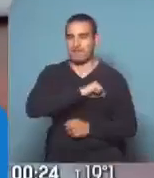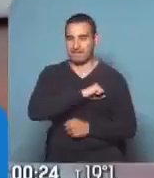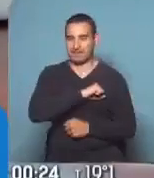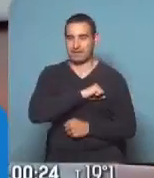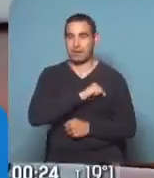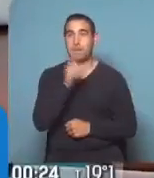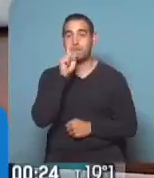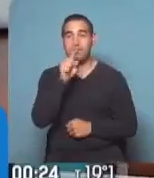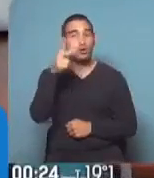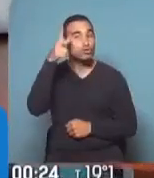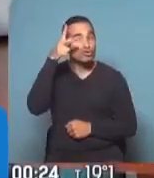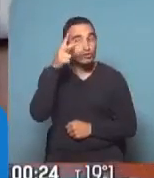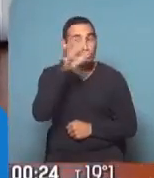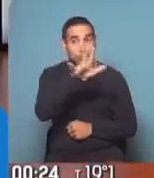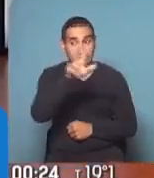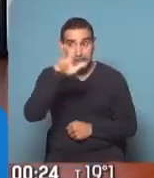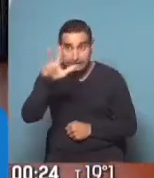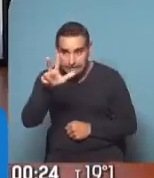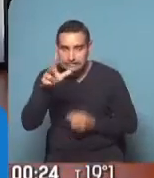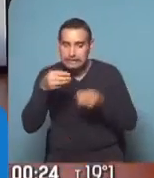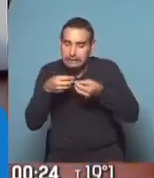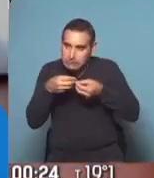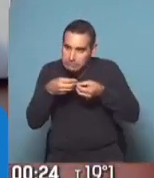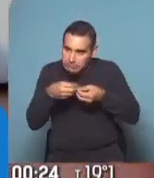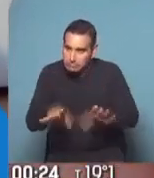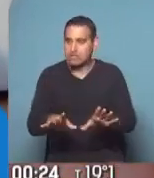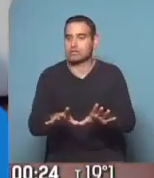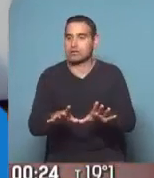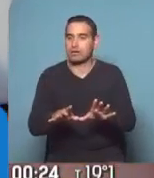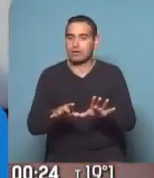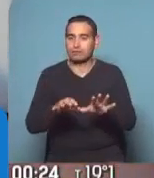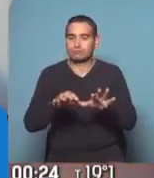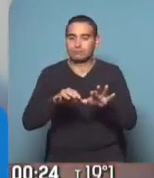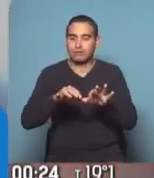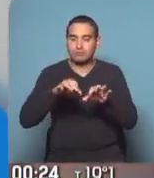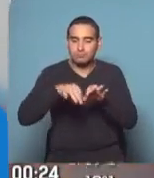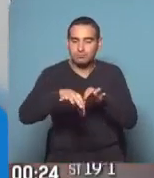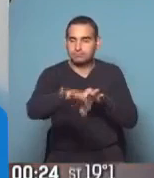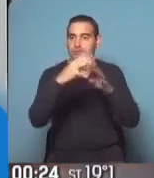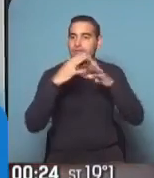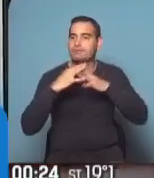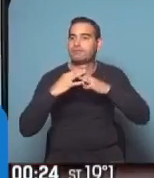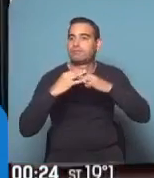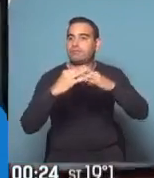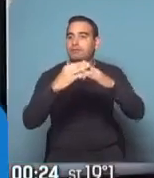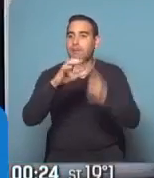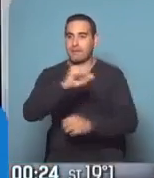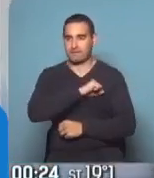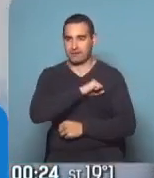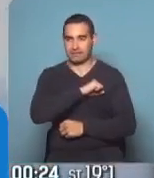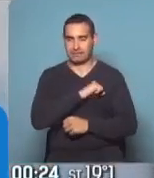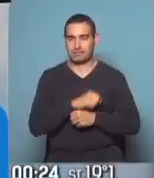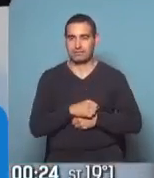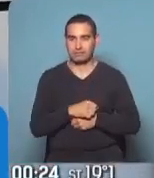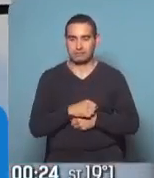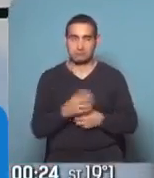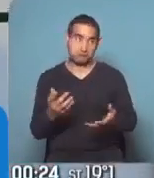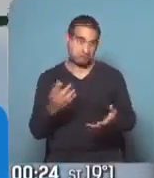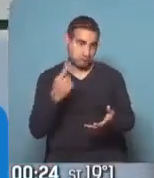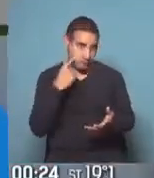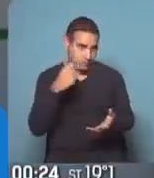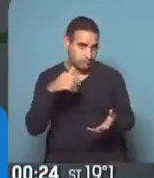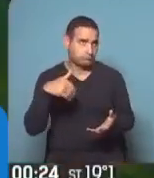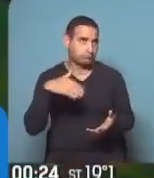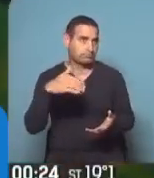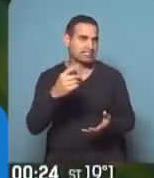de 1853 empieza a haber plantaciones de Malbec en la Argentina. Pero en realidad pasan